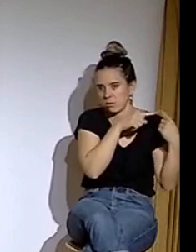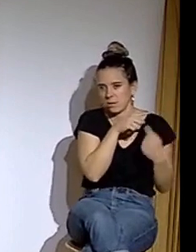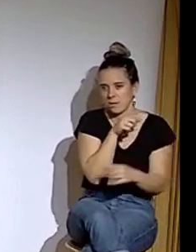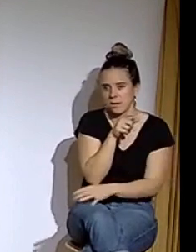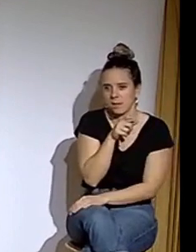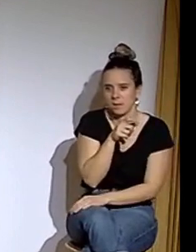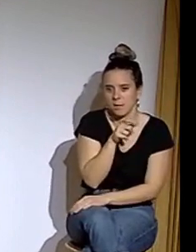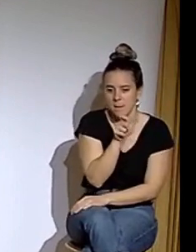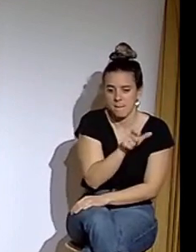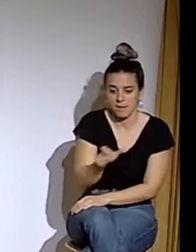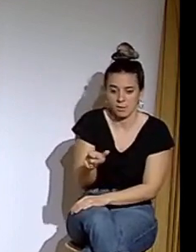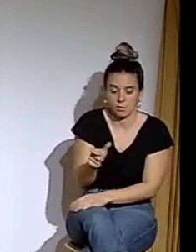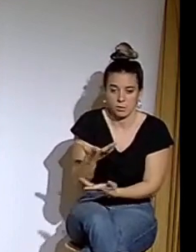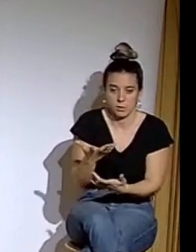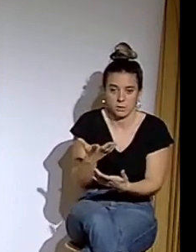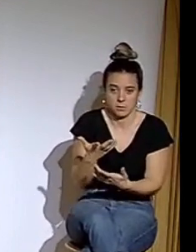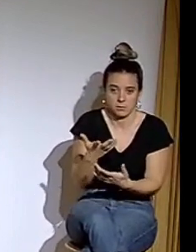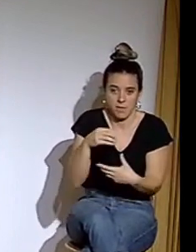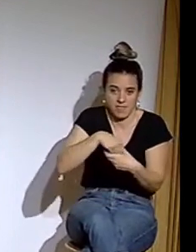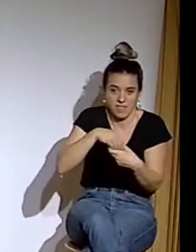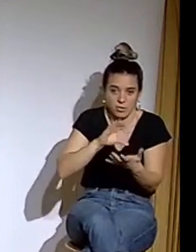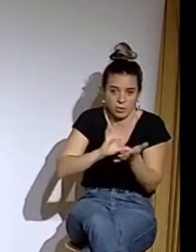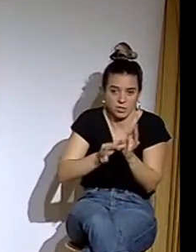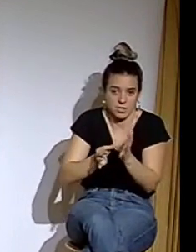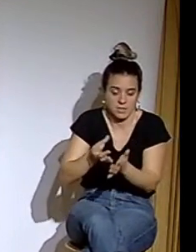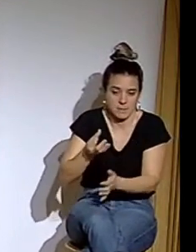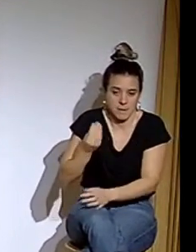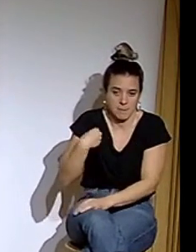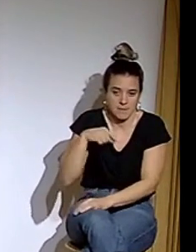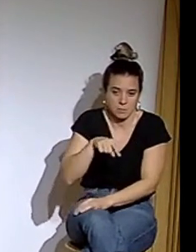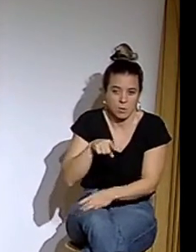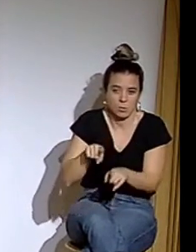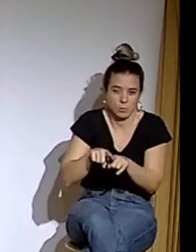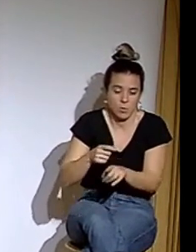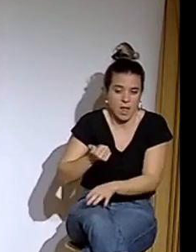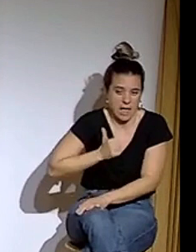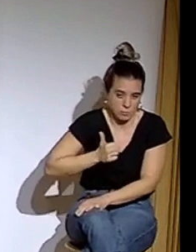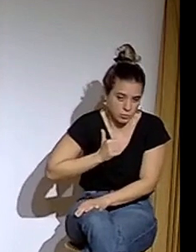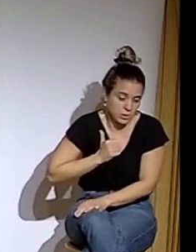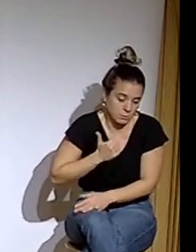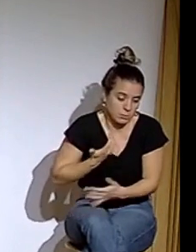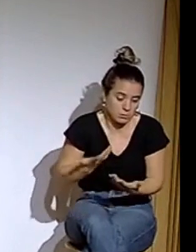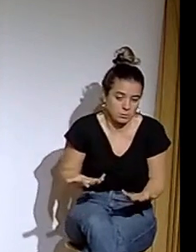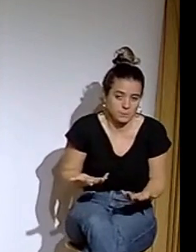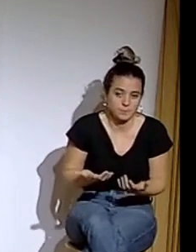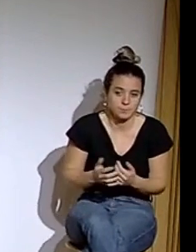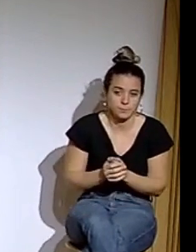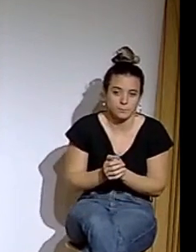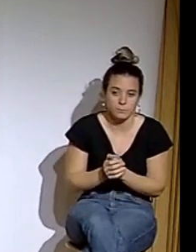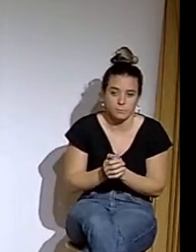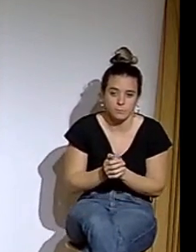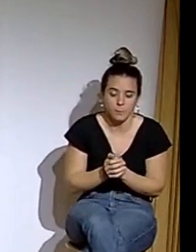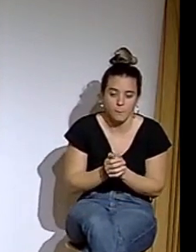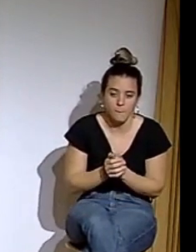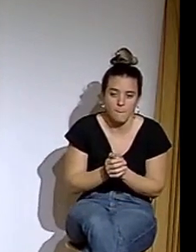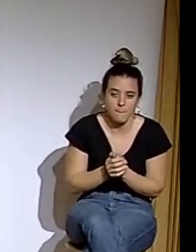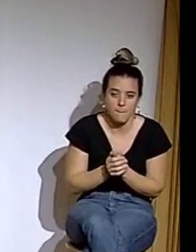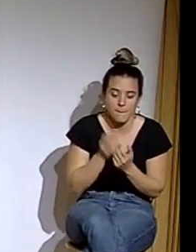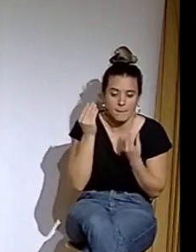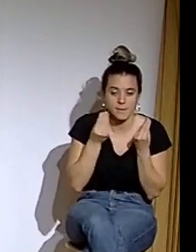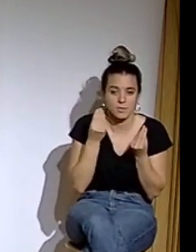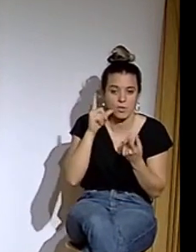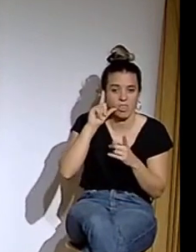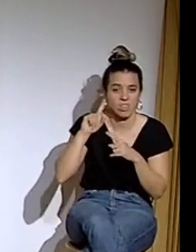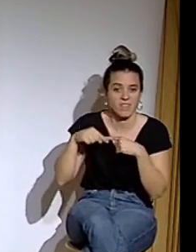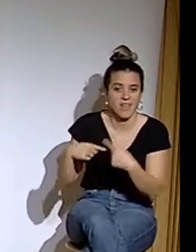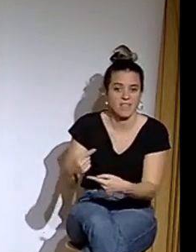bajo este sistema no que es bastante abusivo y demás entonces me parece que por ahí en el día a